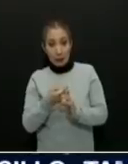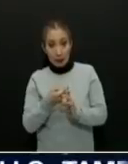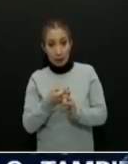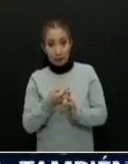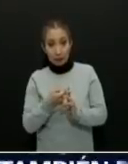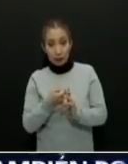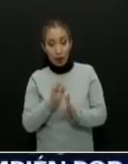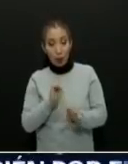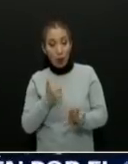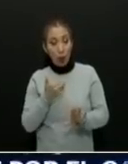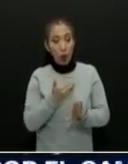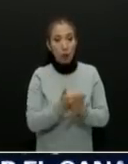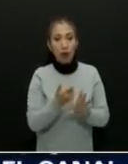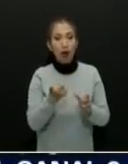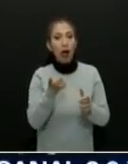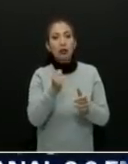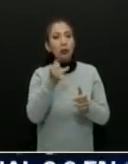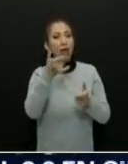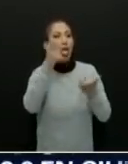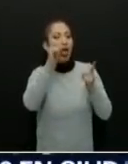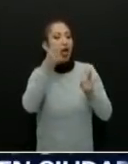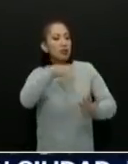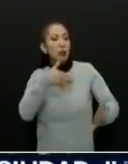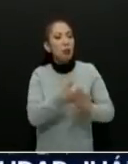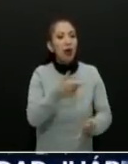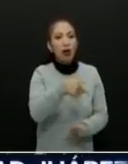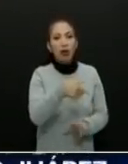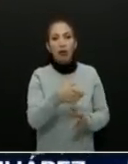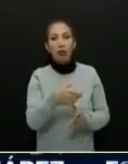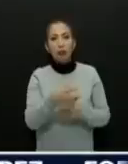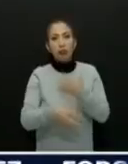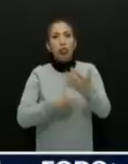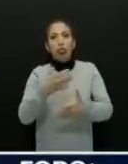un garrotazo a lo tonto al avispero